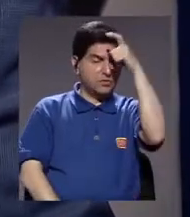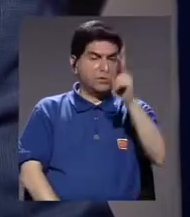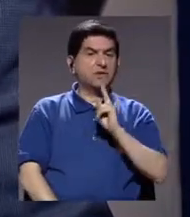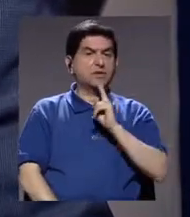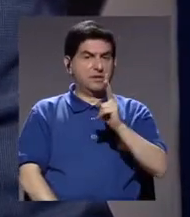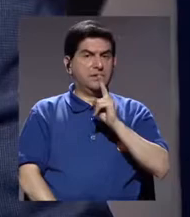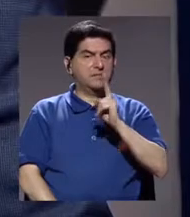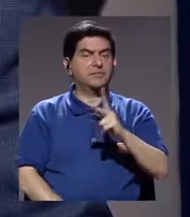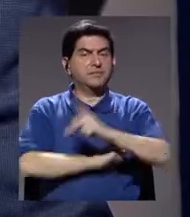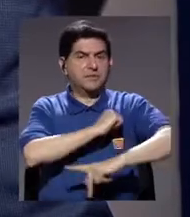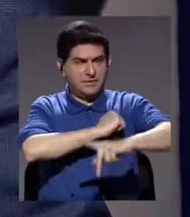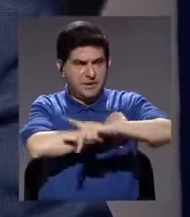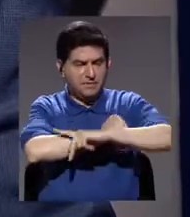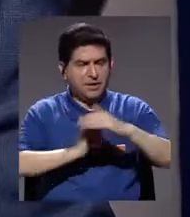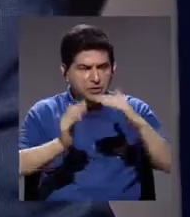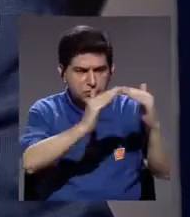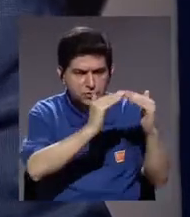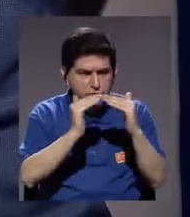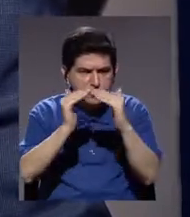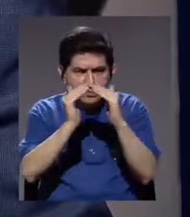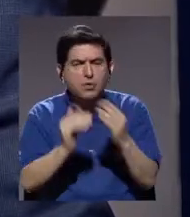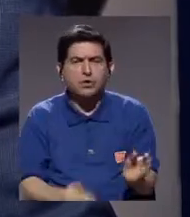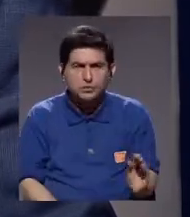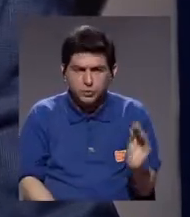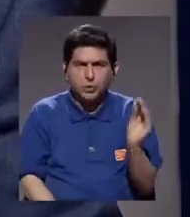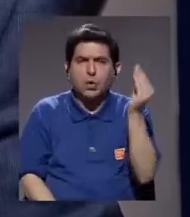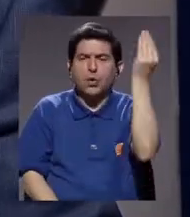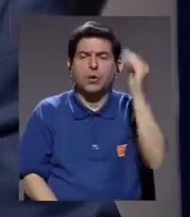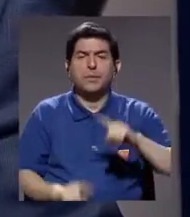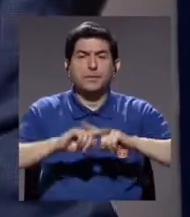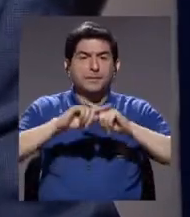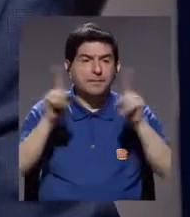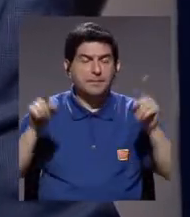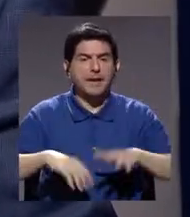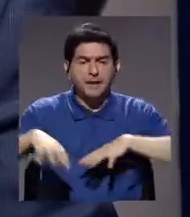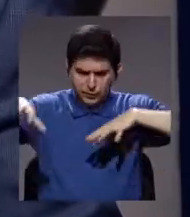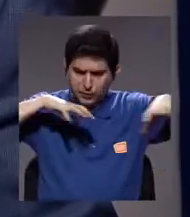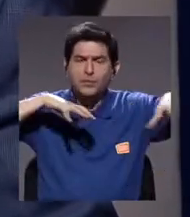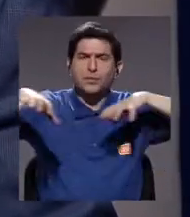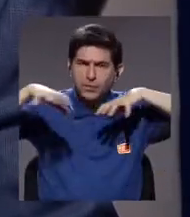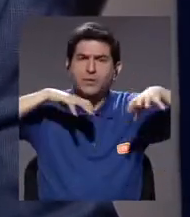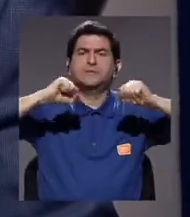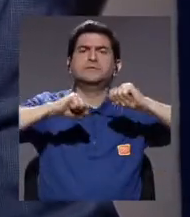realidad es un país con una población bastante joven, pero entonces dinámica,